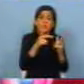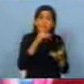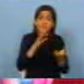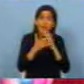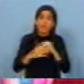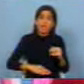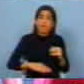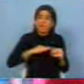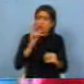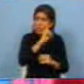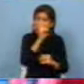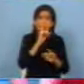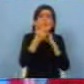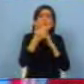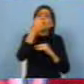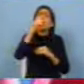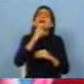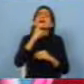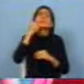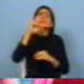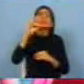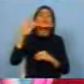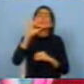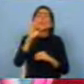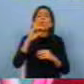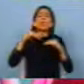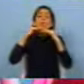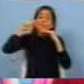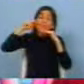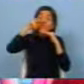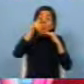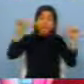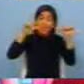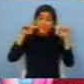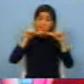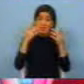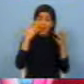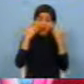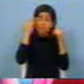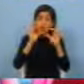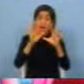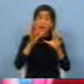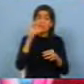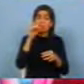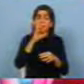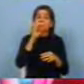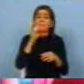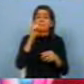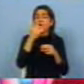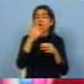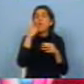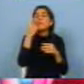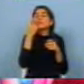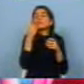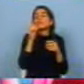ofensa, simplemente como una actitud, al menos de lo que se ve entero. Yo no sé si en la vida ella es igual, o si ella está así cuando se te apaga la cámara. Yo hablo de lo que